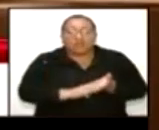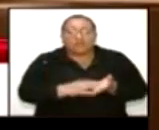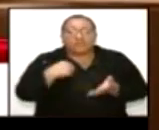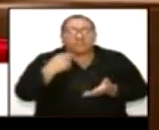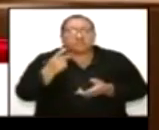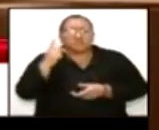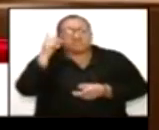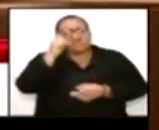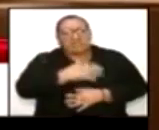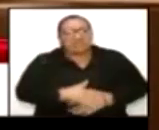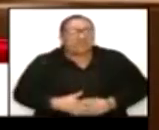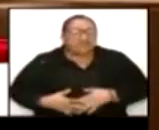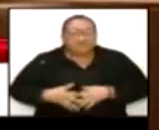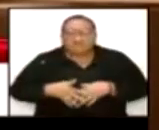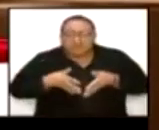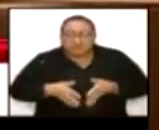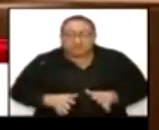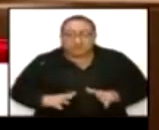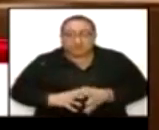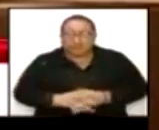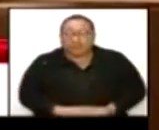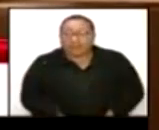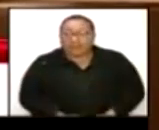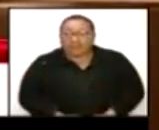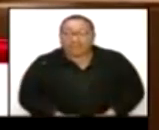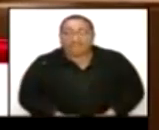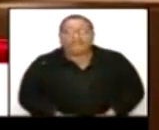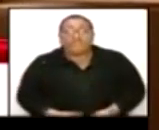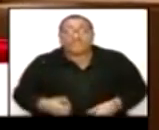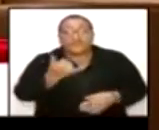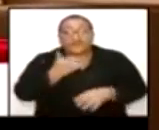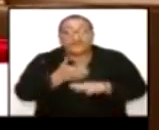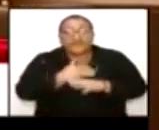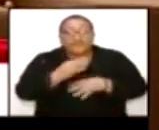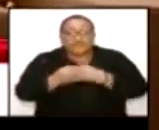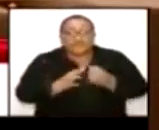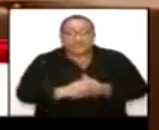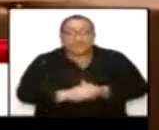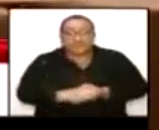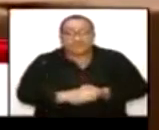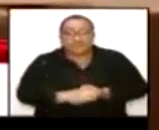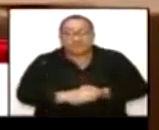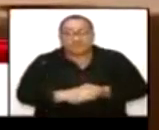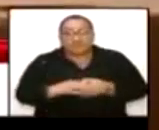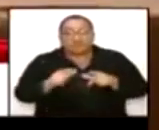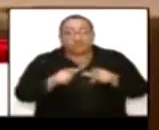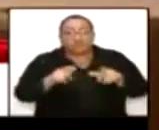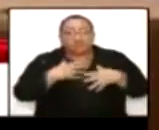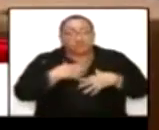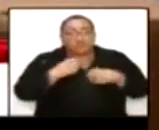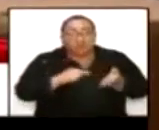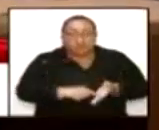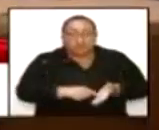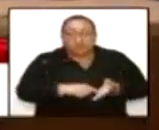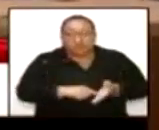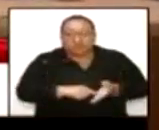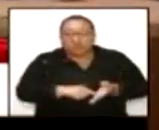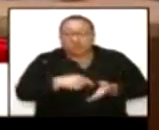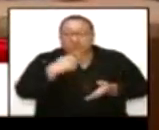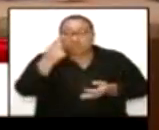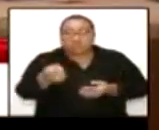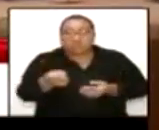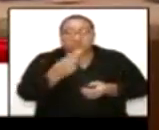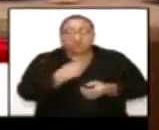presentar complicaciones en su gestación. A pesar de haber sido referida del establecimiento de salud Villa Salud